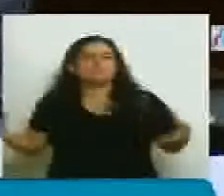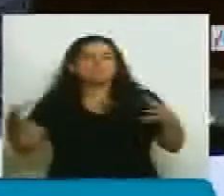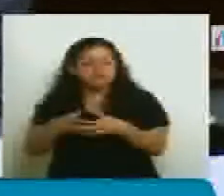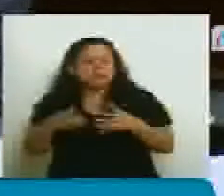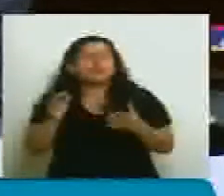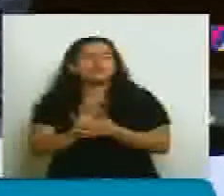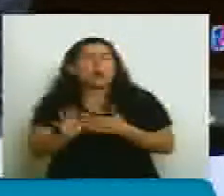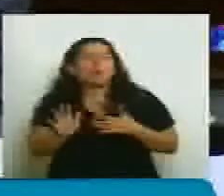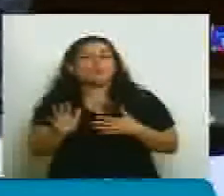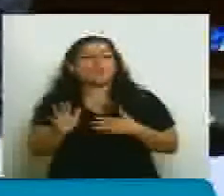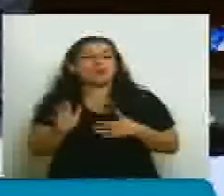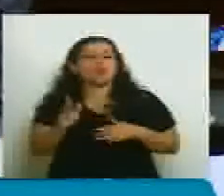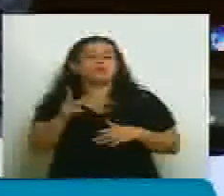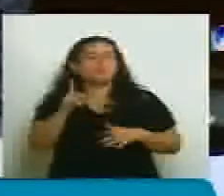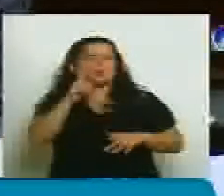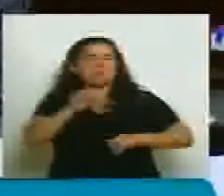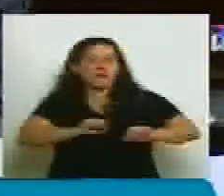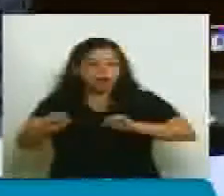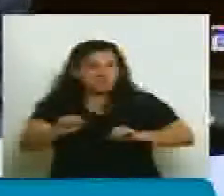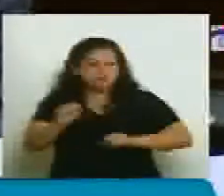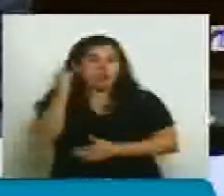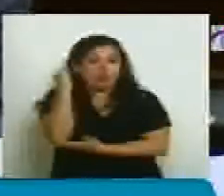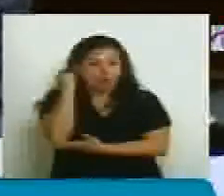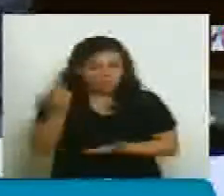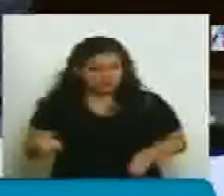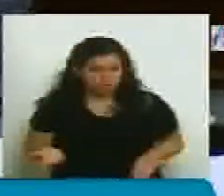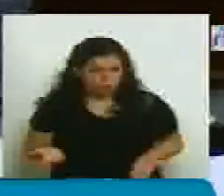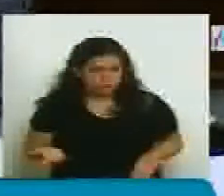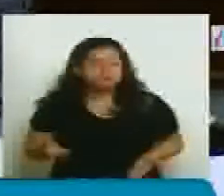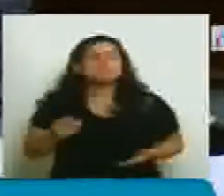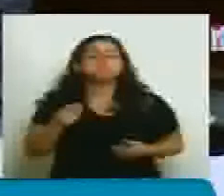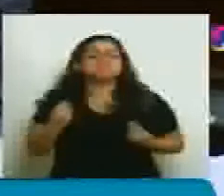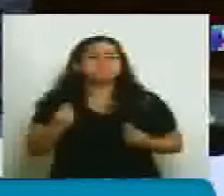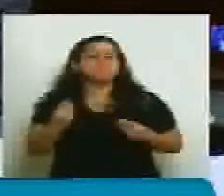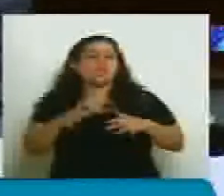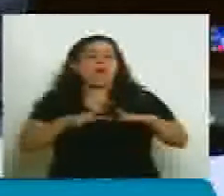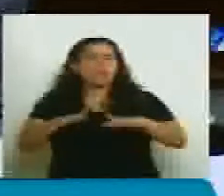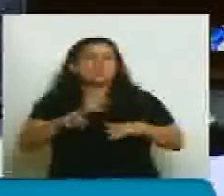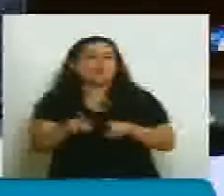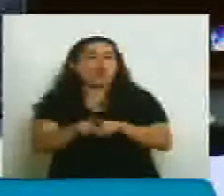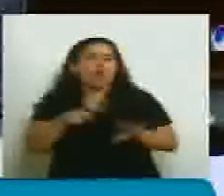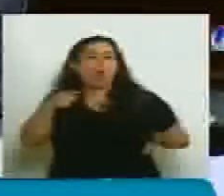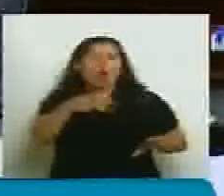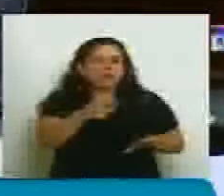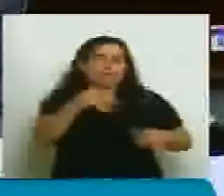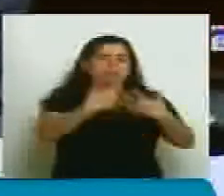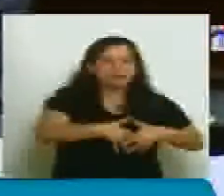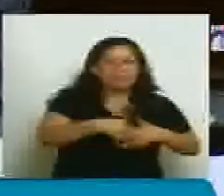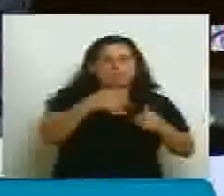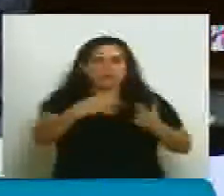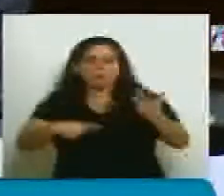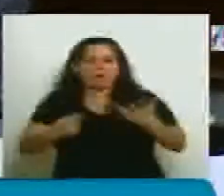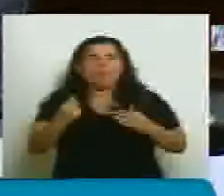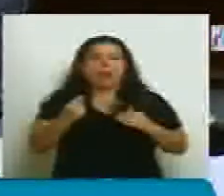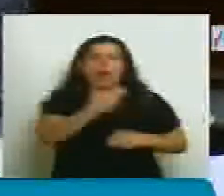lo que se denomina el terrorismo económico. Esto implica acciones y ataques especulativos sistemáticos para